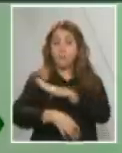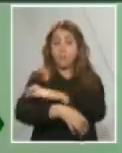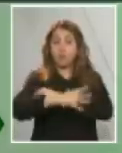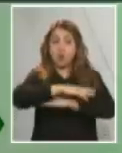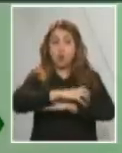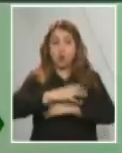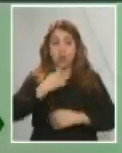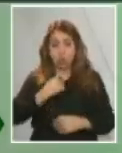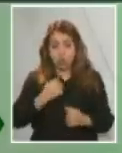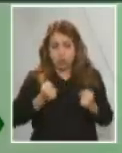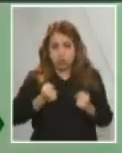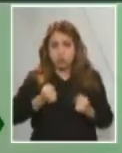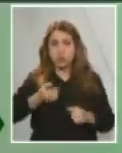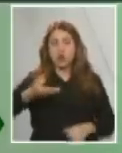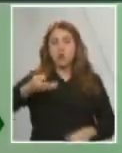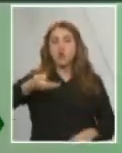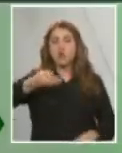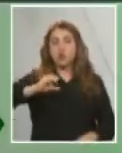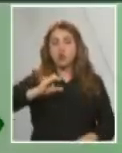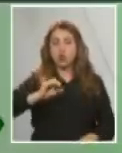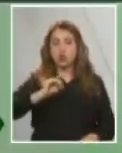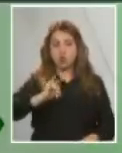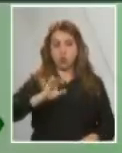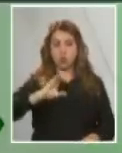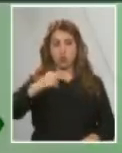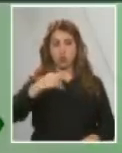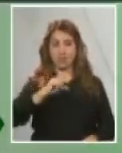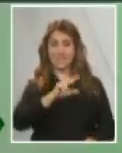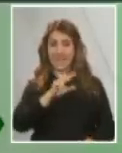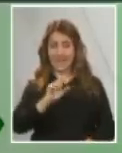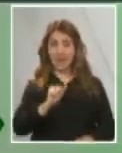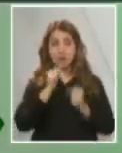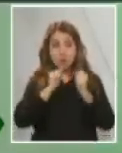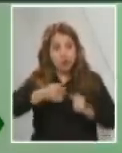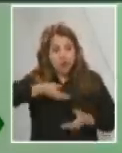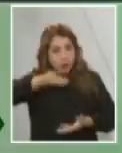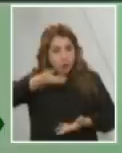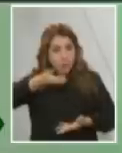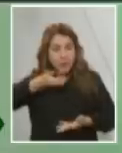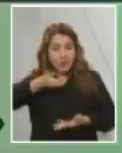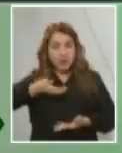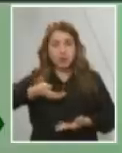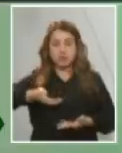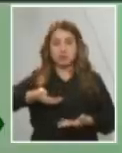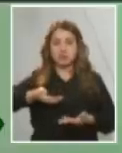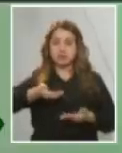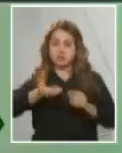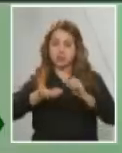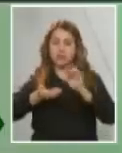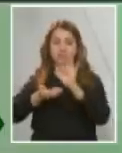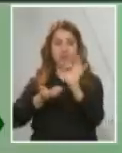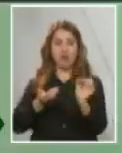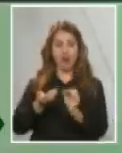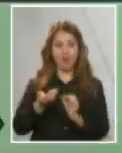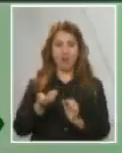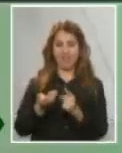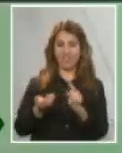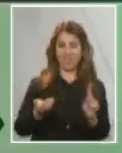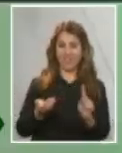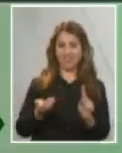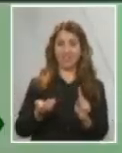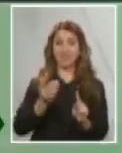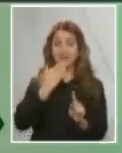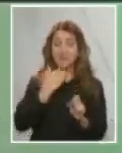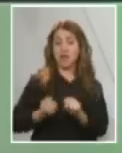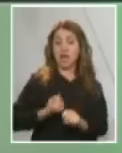pueda comer. ¿Cuánto de eso también hace una diferencia fundamental en la calidad de vida y finalmente también hasta en la autoestima,